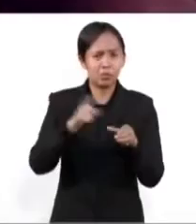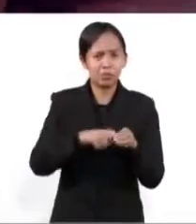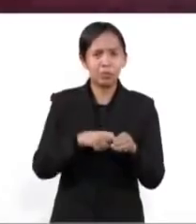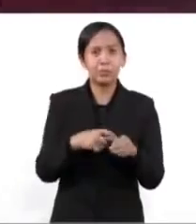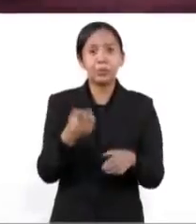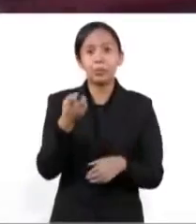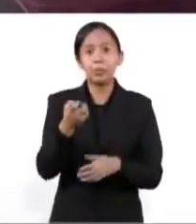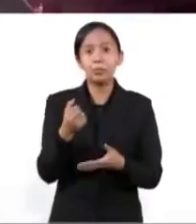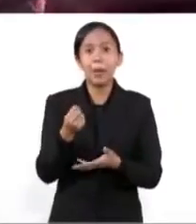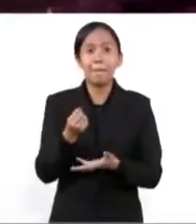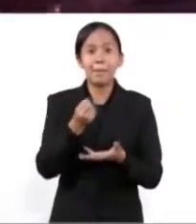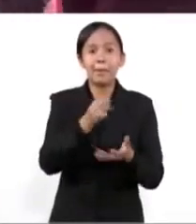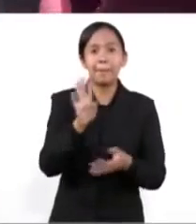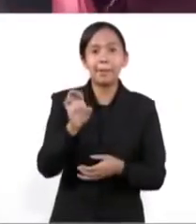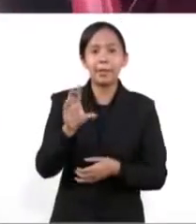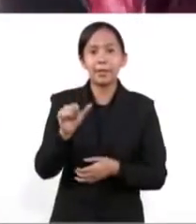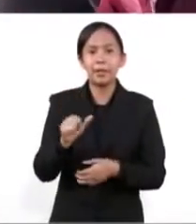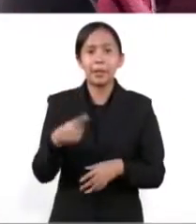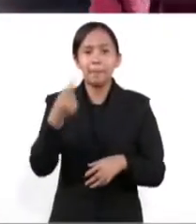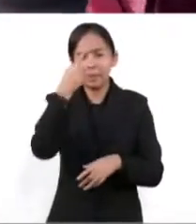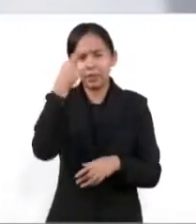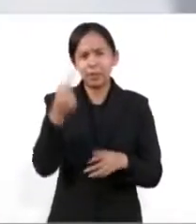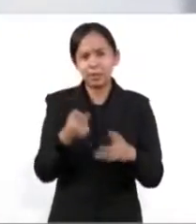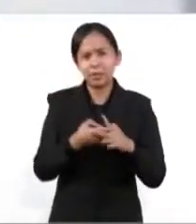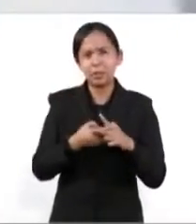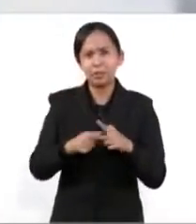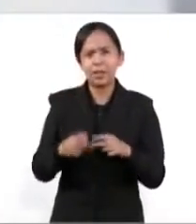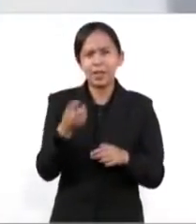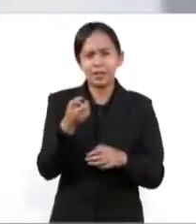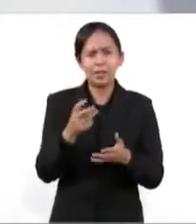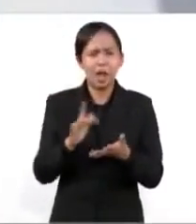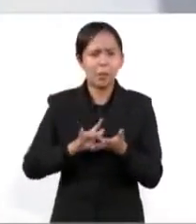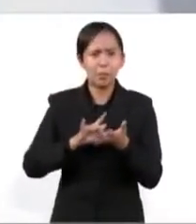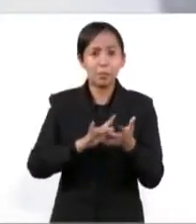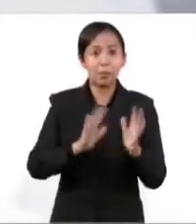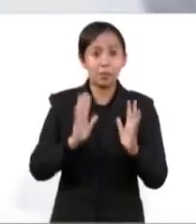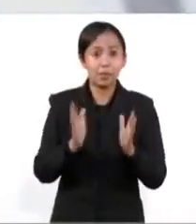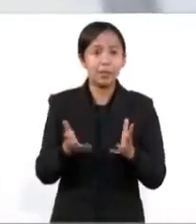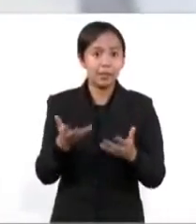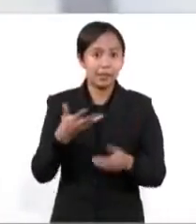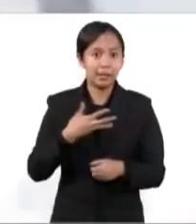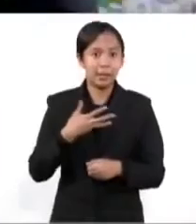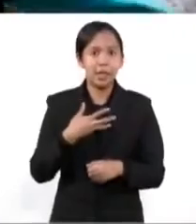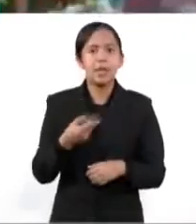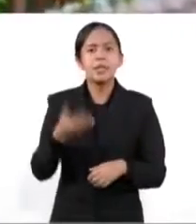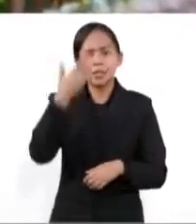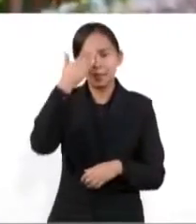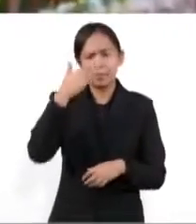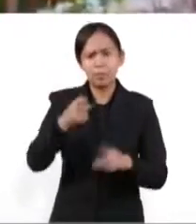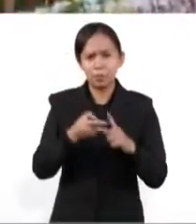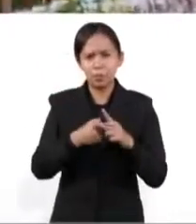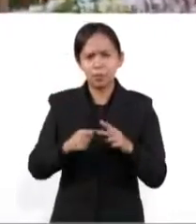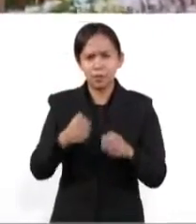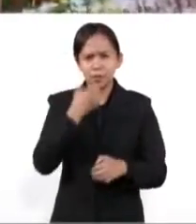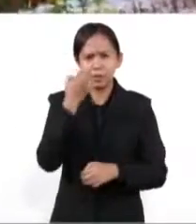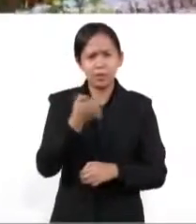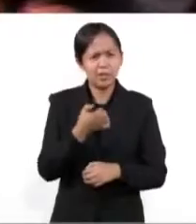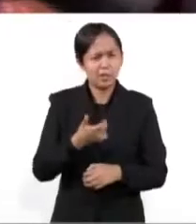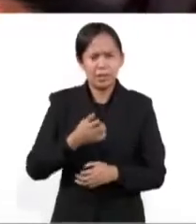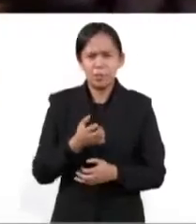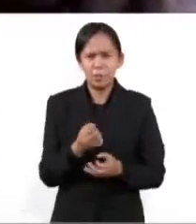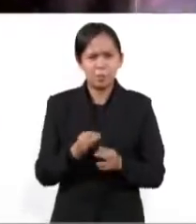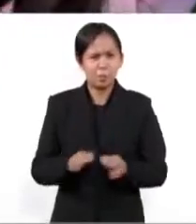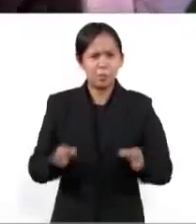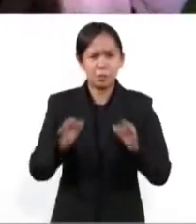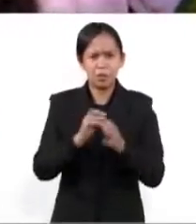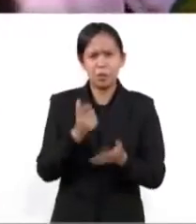los más de 1.200.000 estudiantes que ya reciben este apoyo. Sabemos que este inicio de clases representó un gasto importante para todas